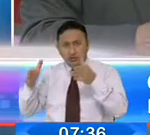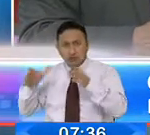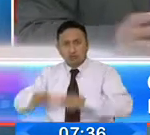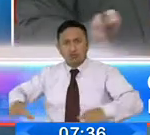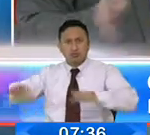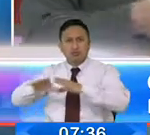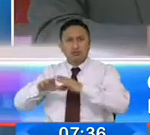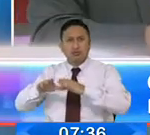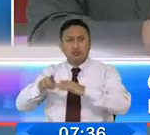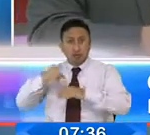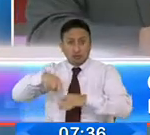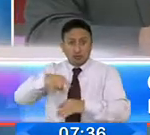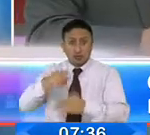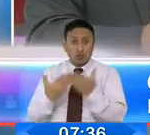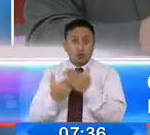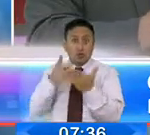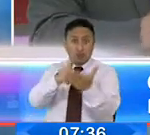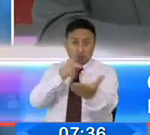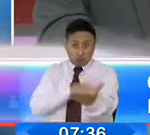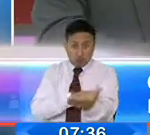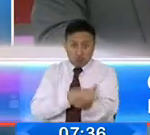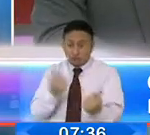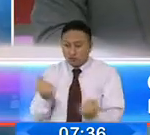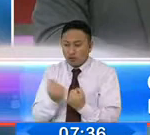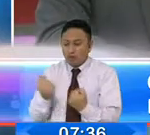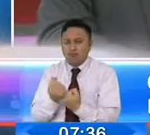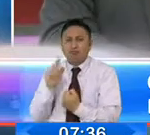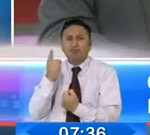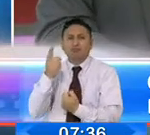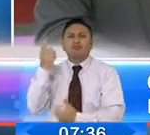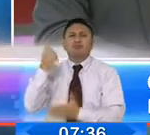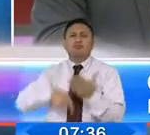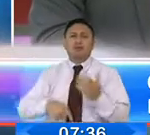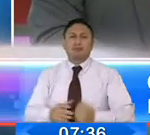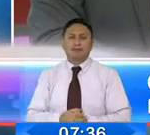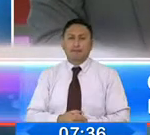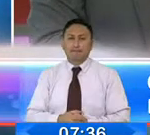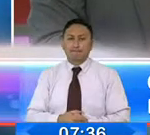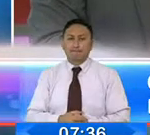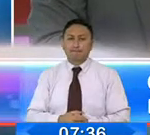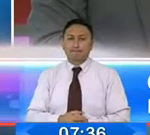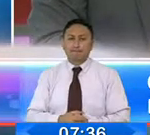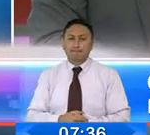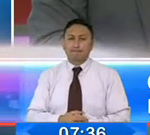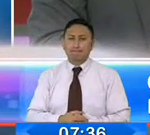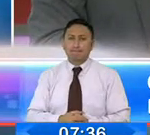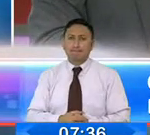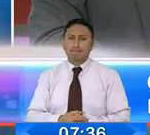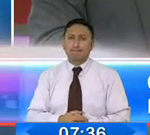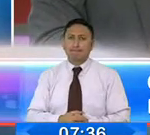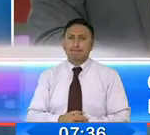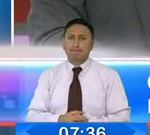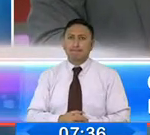ministro, en este nuevo proyecto, en este nuevo Emprende? Mire, tenemos prioridades, sectores que